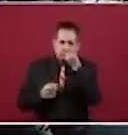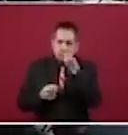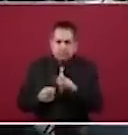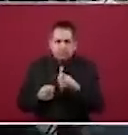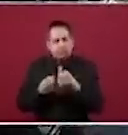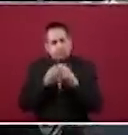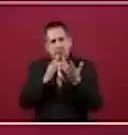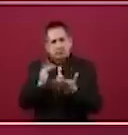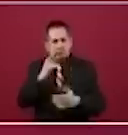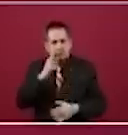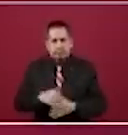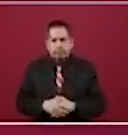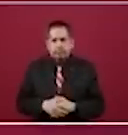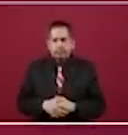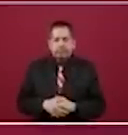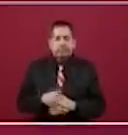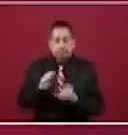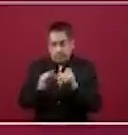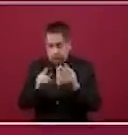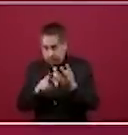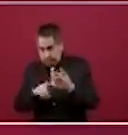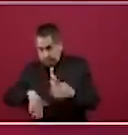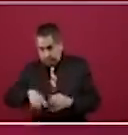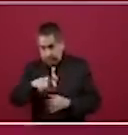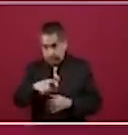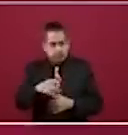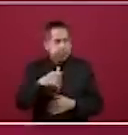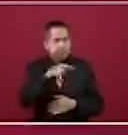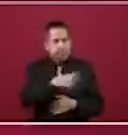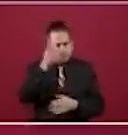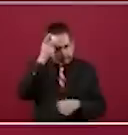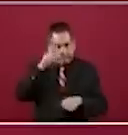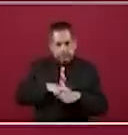último, le vamos a pedir a la directora